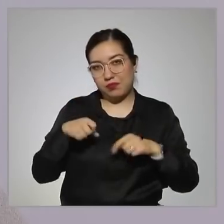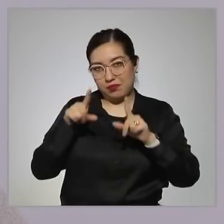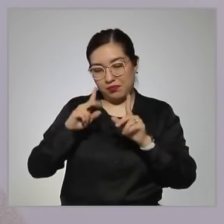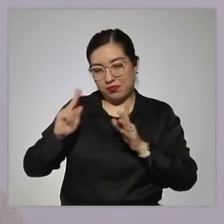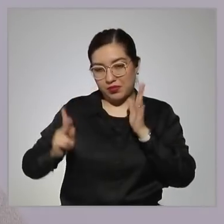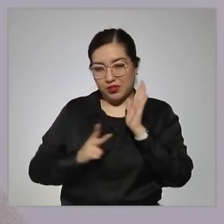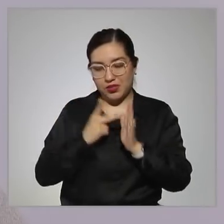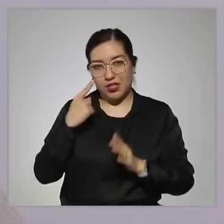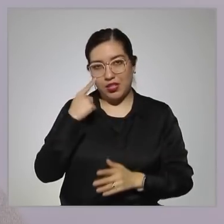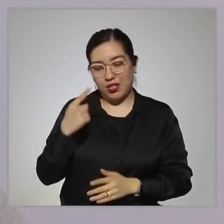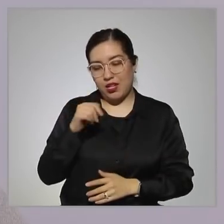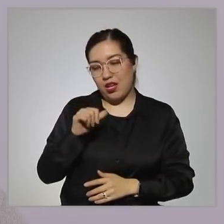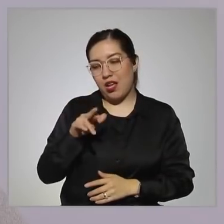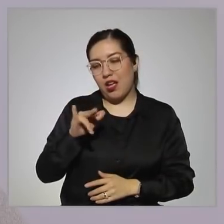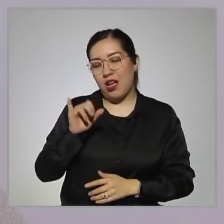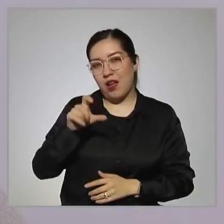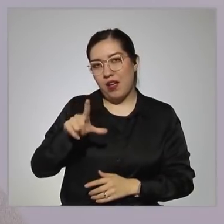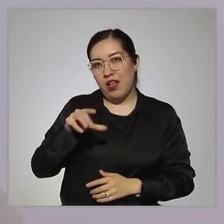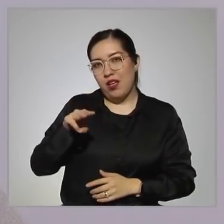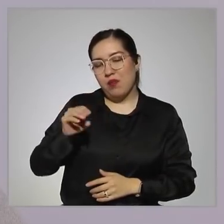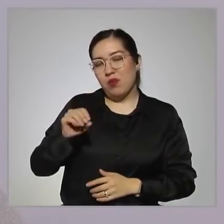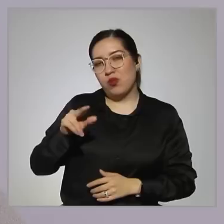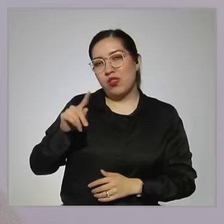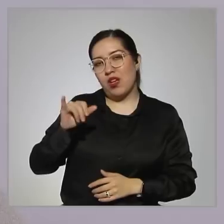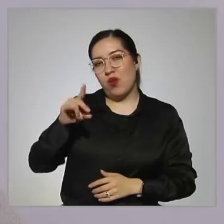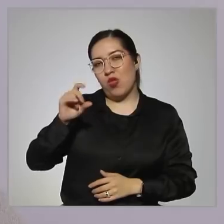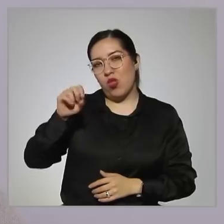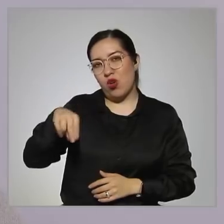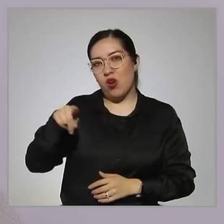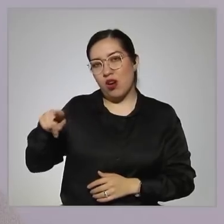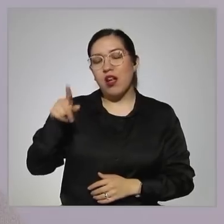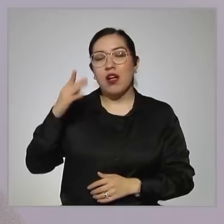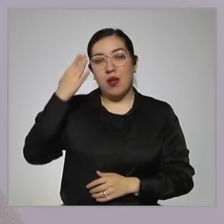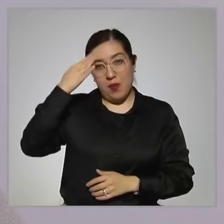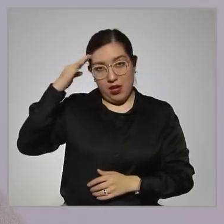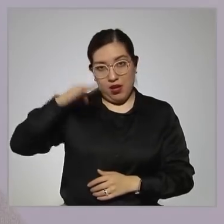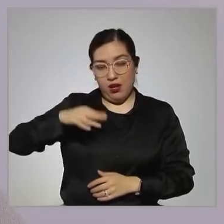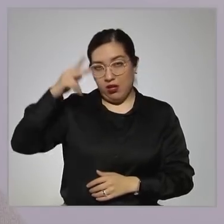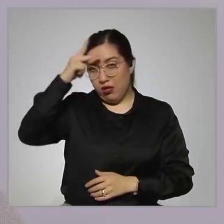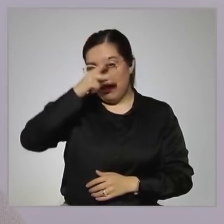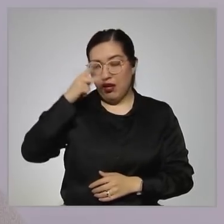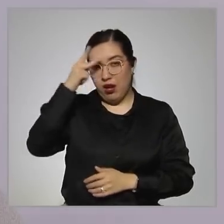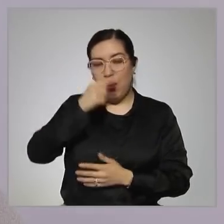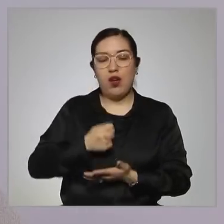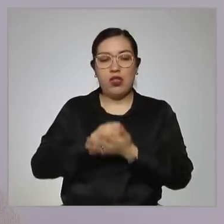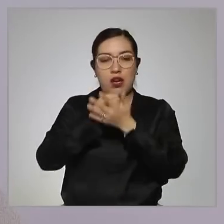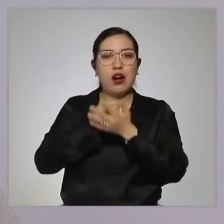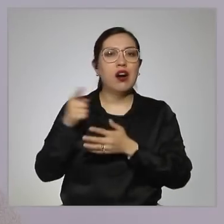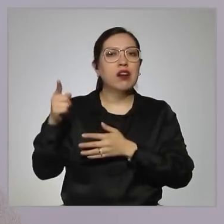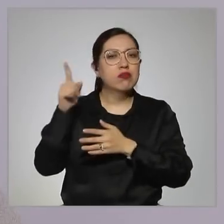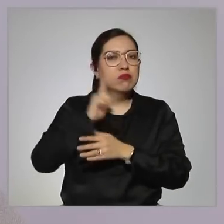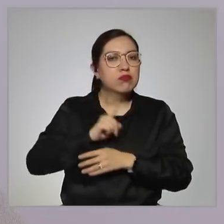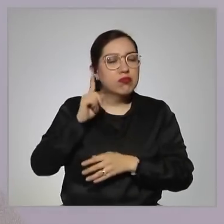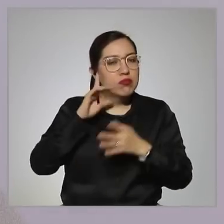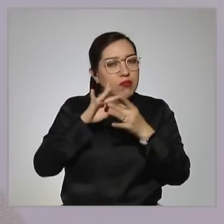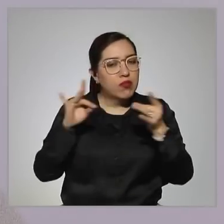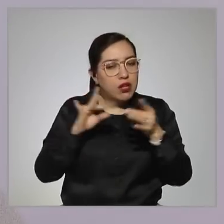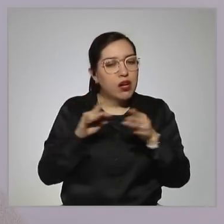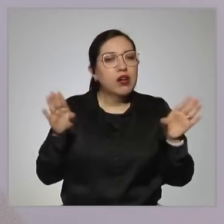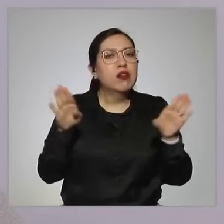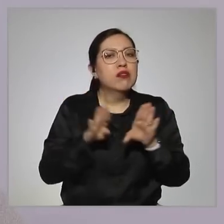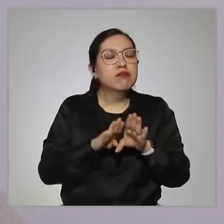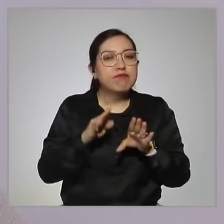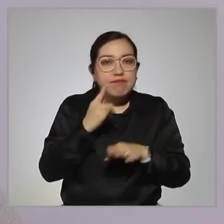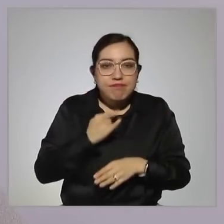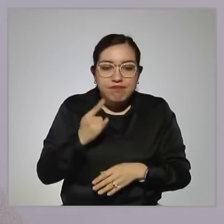nuevamente a Abril Montaudón, maestra en psicoterapia y psicoanalítica, quien nos dice cómo tenemos que hacerle,